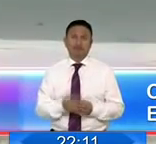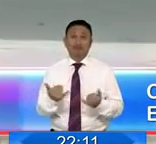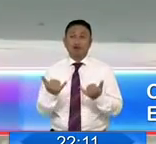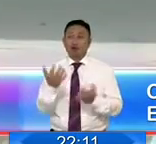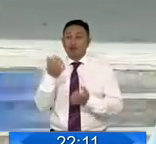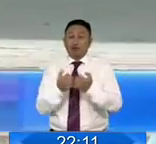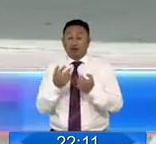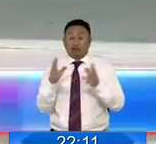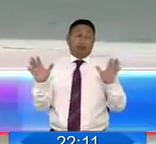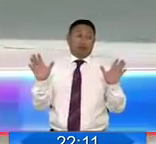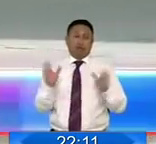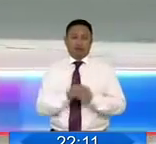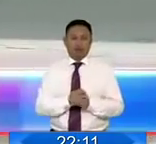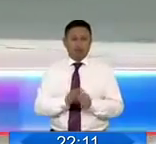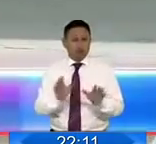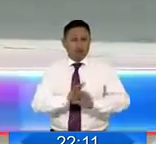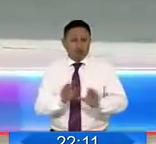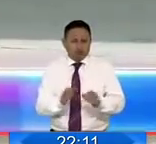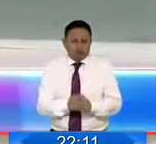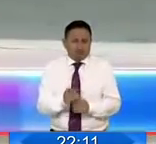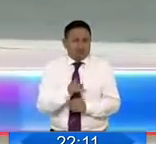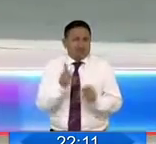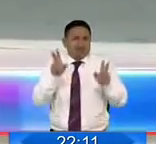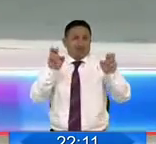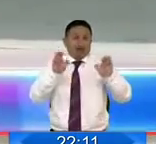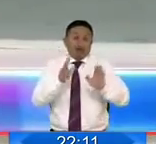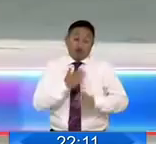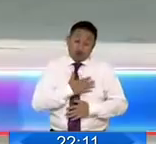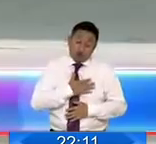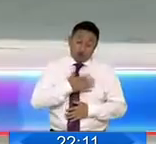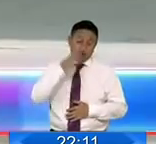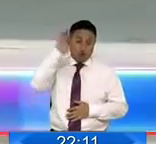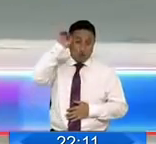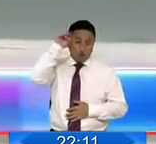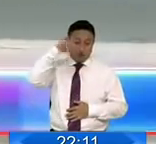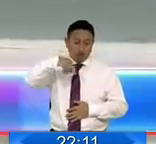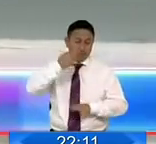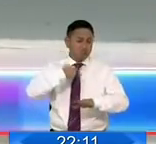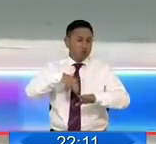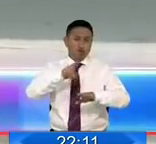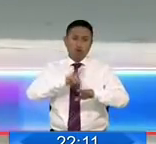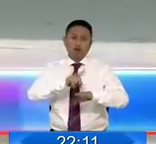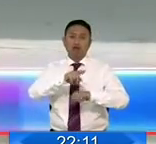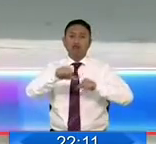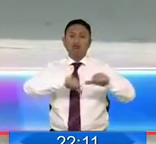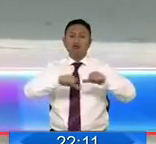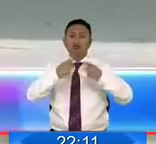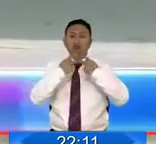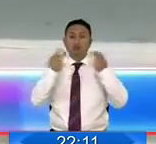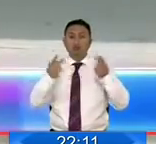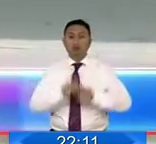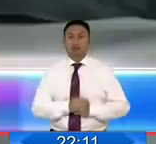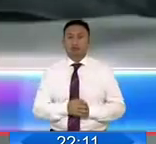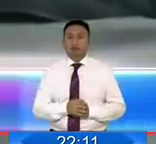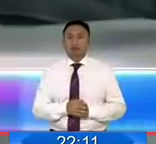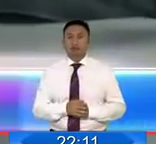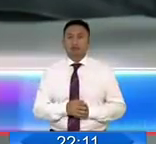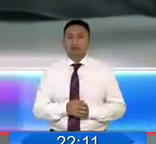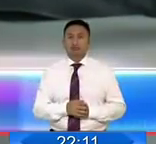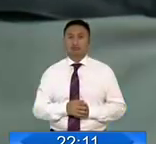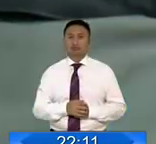nacional por un tema que me parece absolutamente normal en la administración de los procesos electorales.